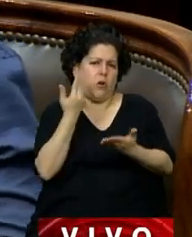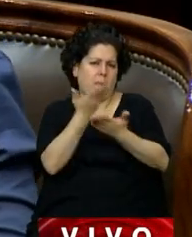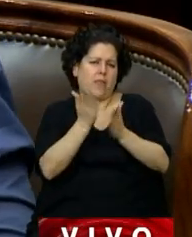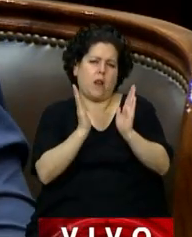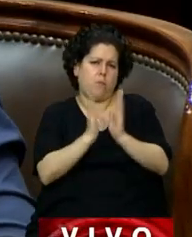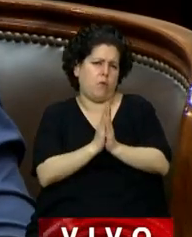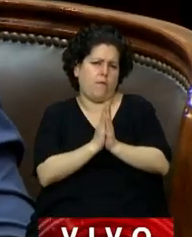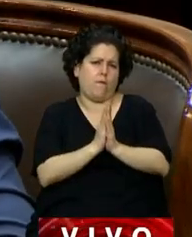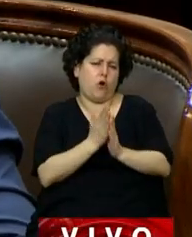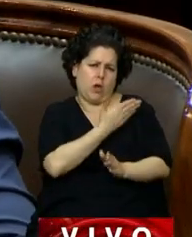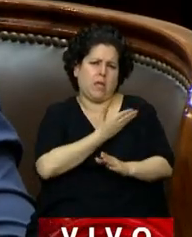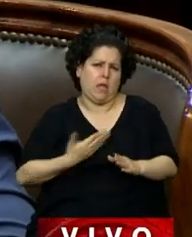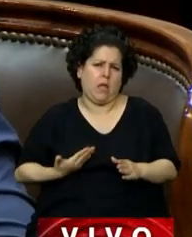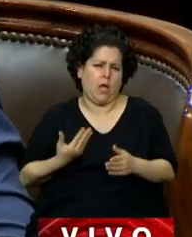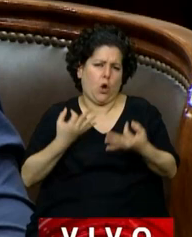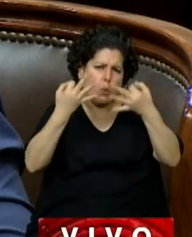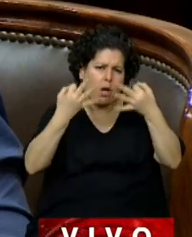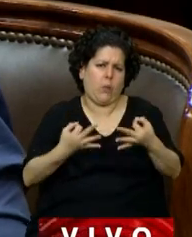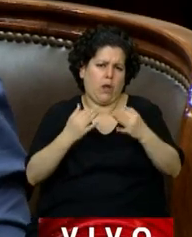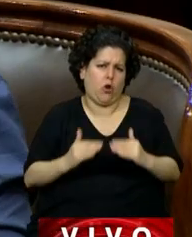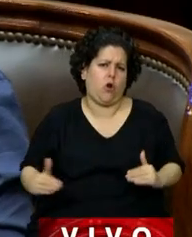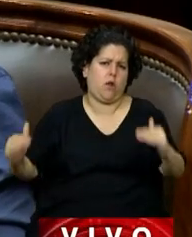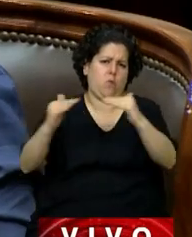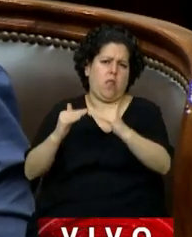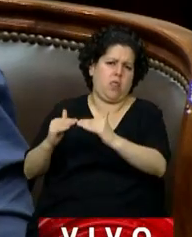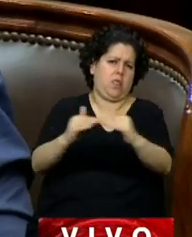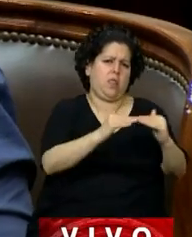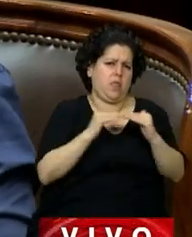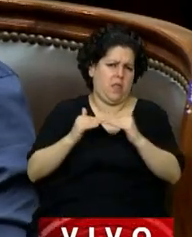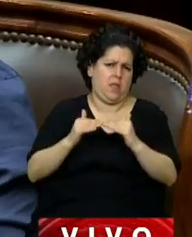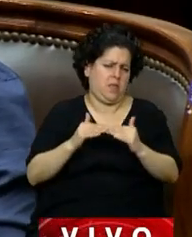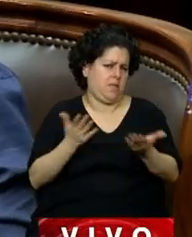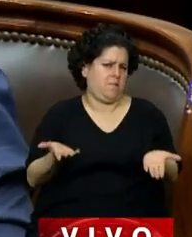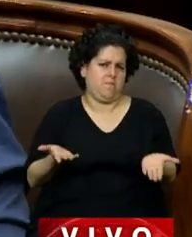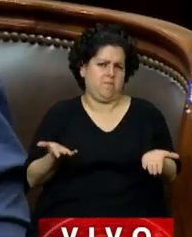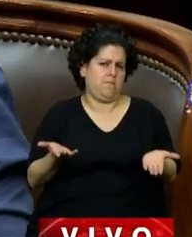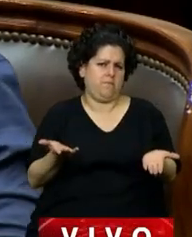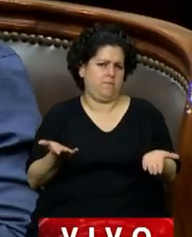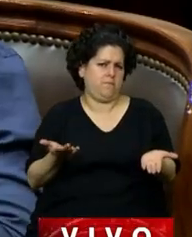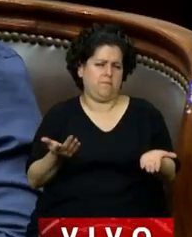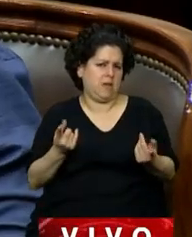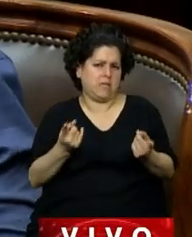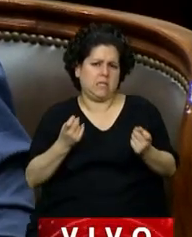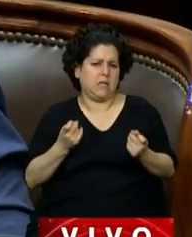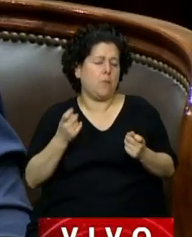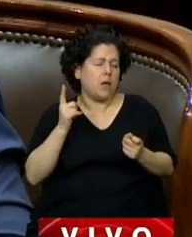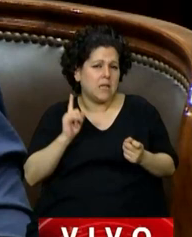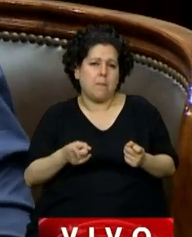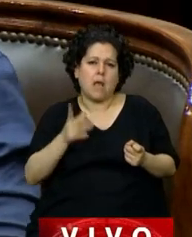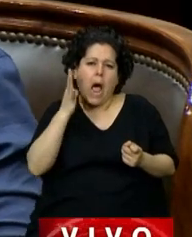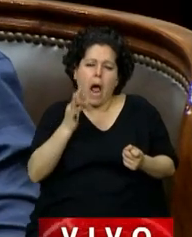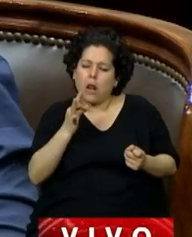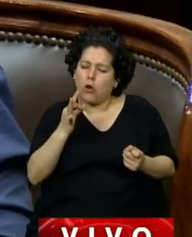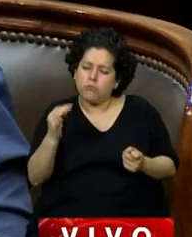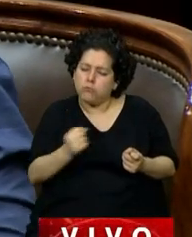que por favor gobierne con equidad con equilibrio con igualdad y por sobre todas las cosas con algo